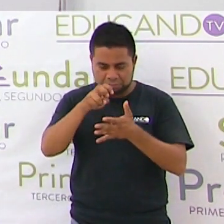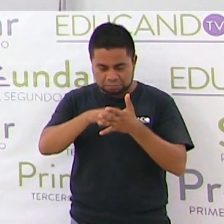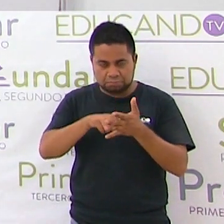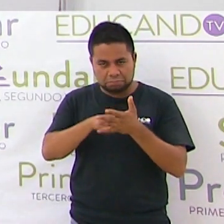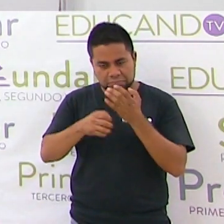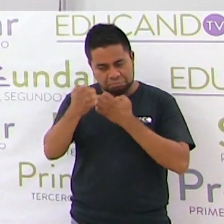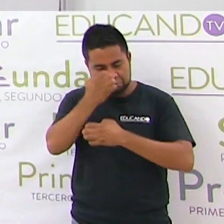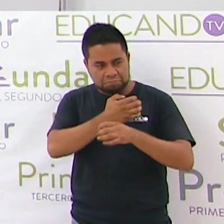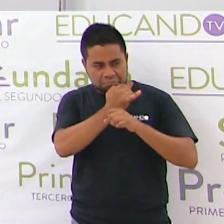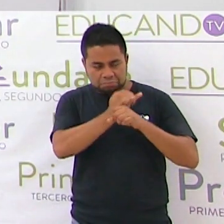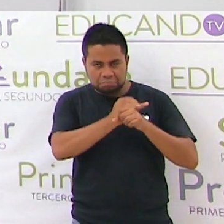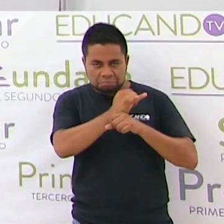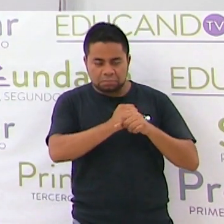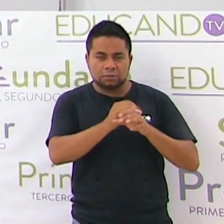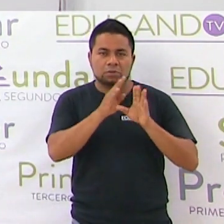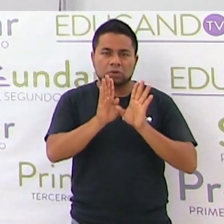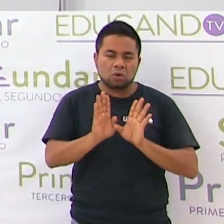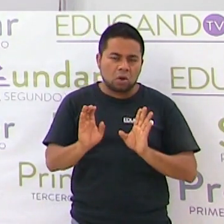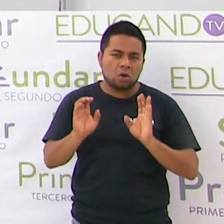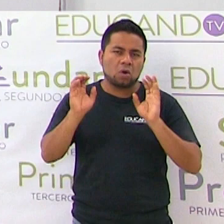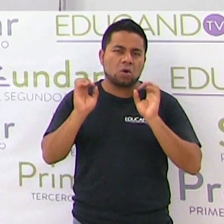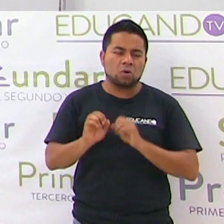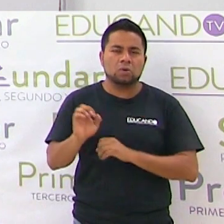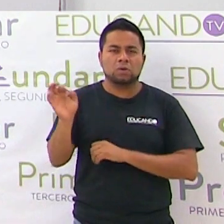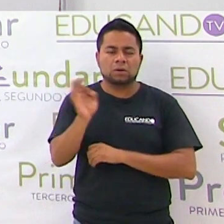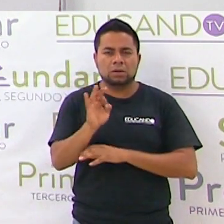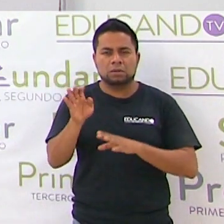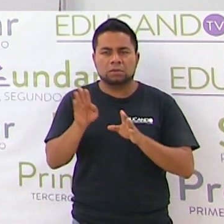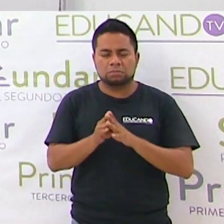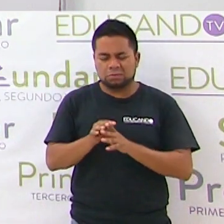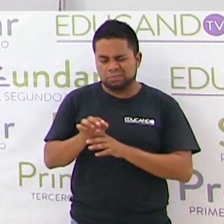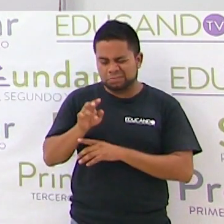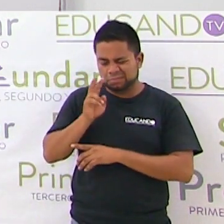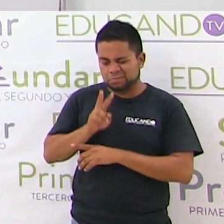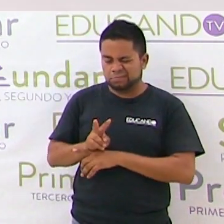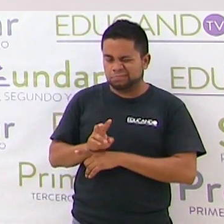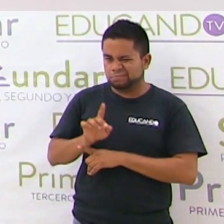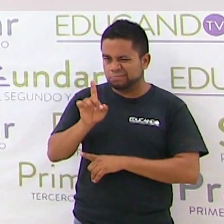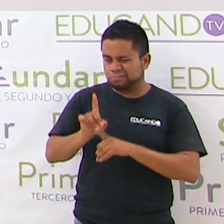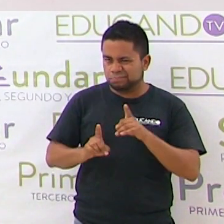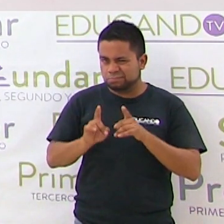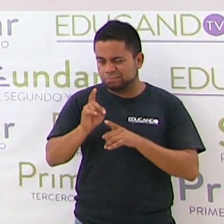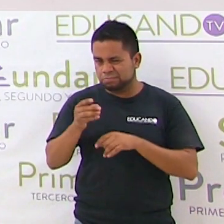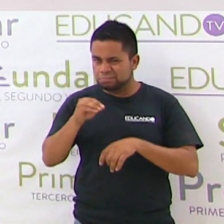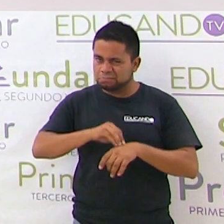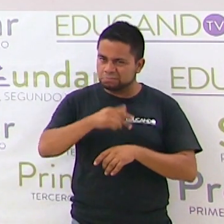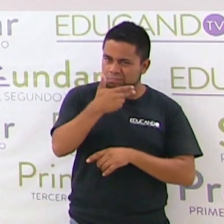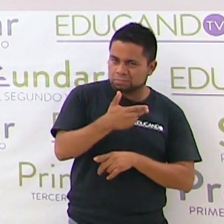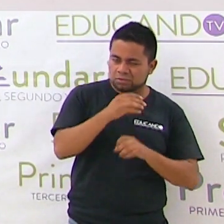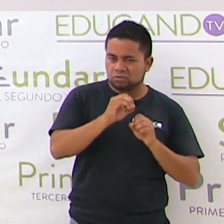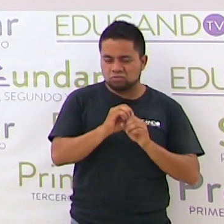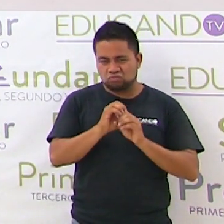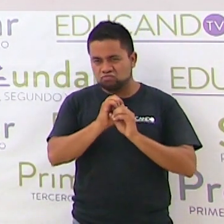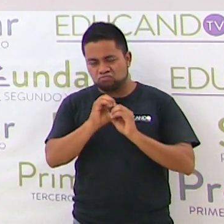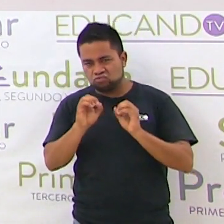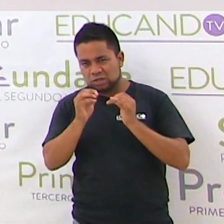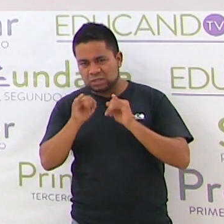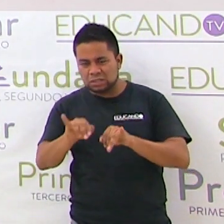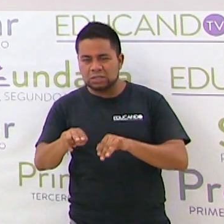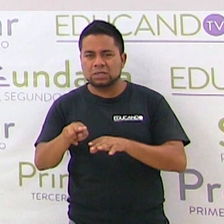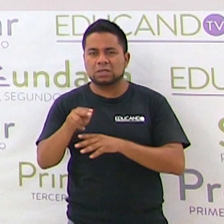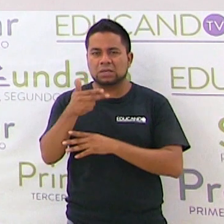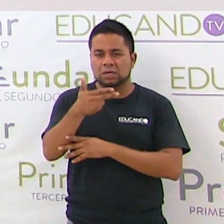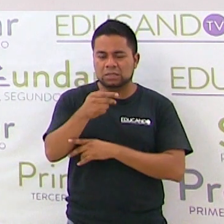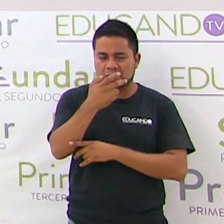o bien que nos causan algún tipo de duda. ¿Esta irá con H o no irá con H? ¿Esta